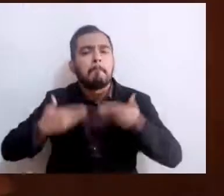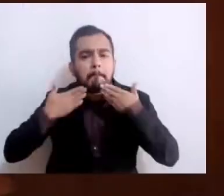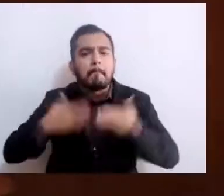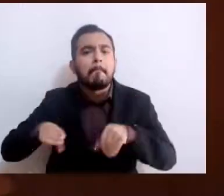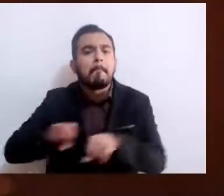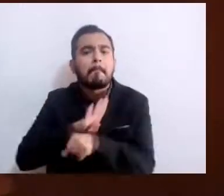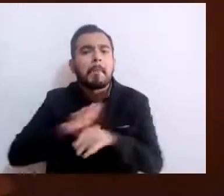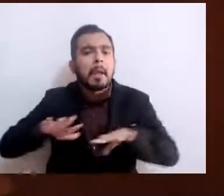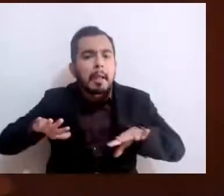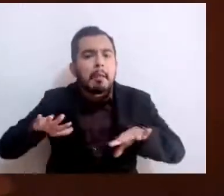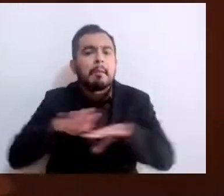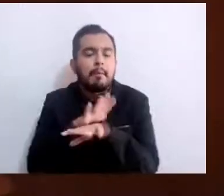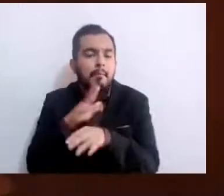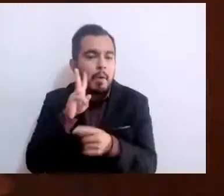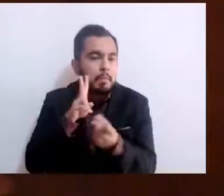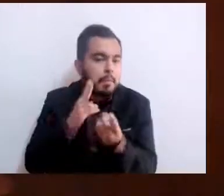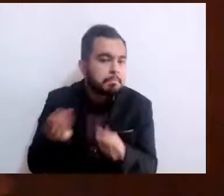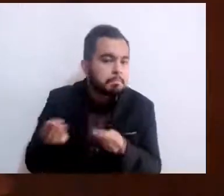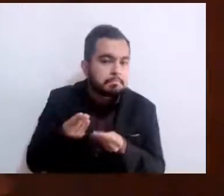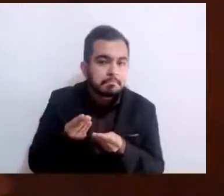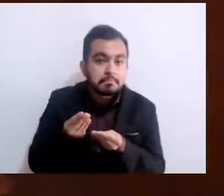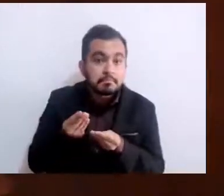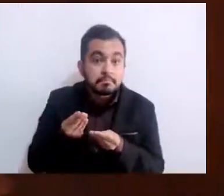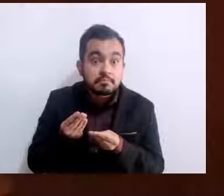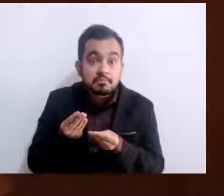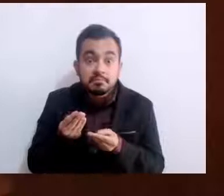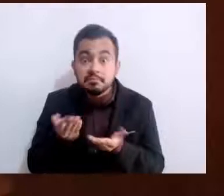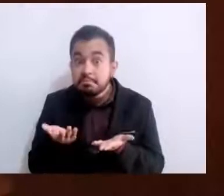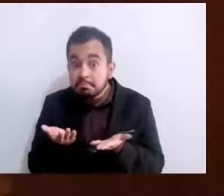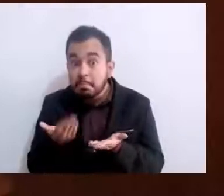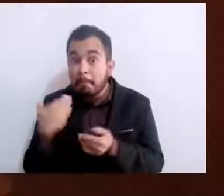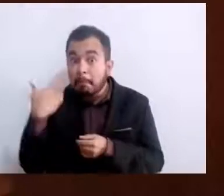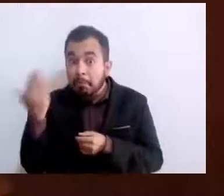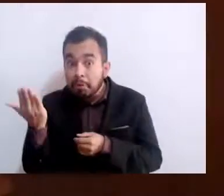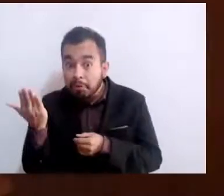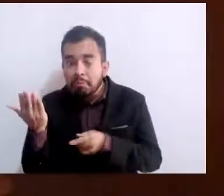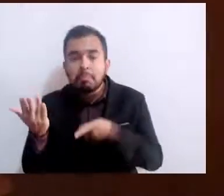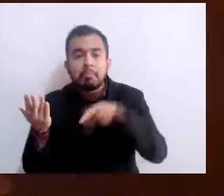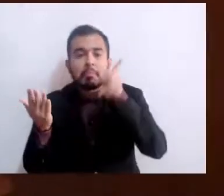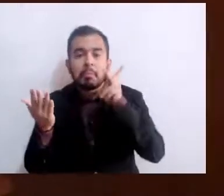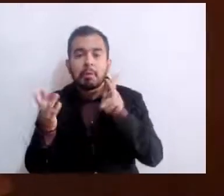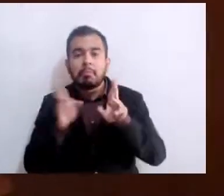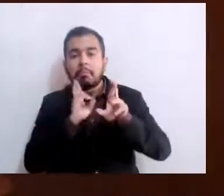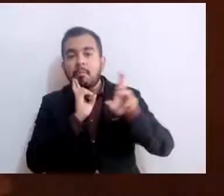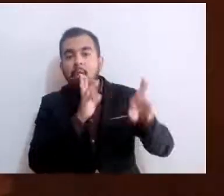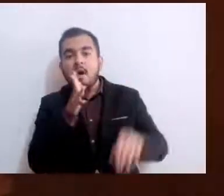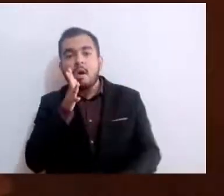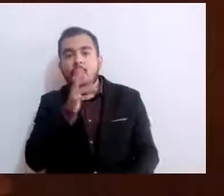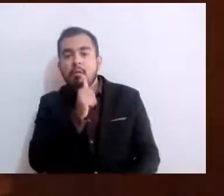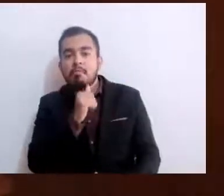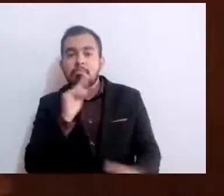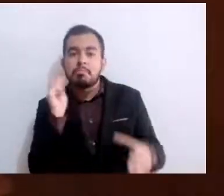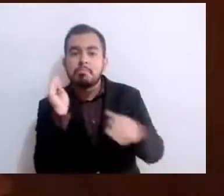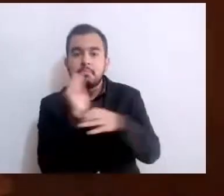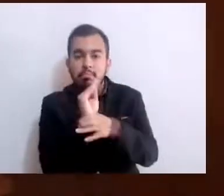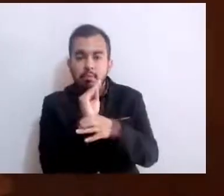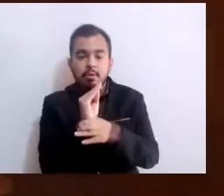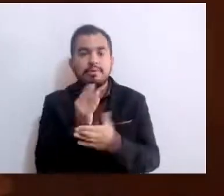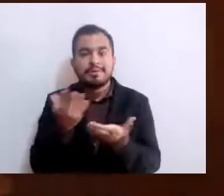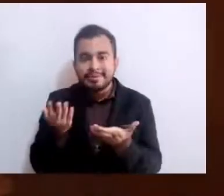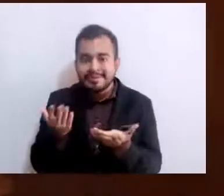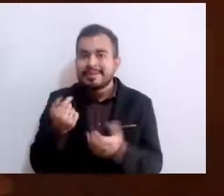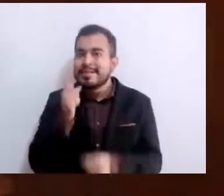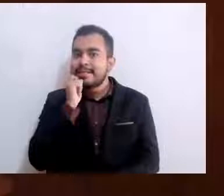Obviamente de lo anterior no se obtuvo respuesta. Incluso ante distintas solicitudes de acceso a la